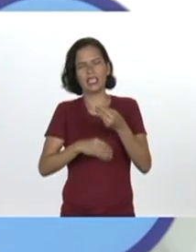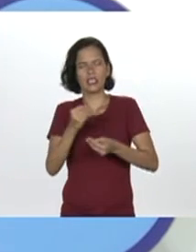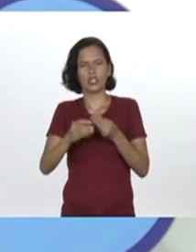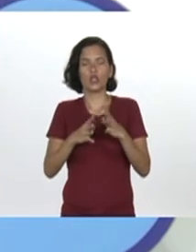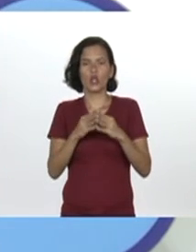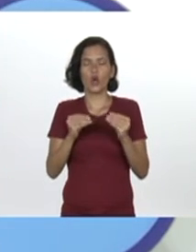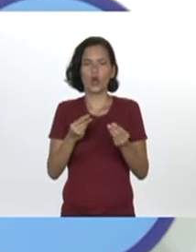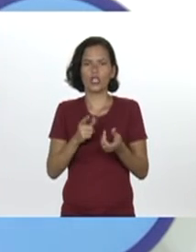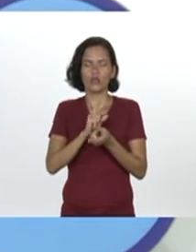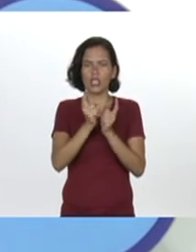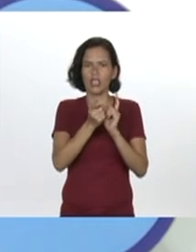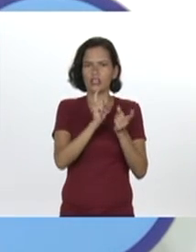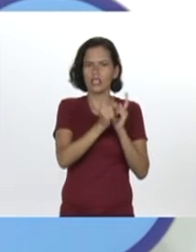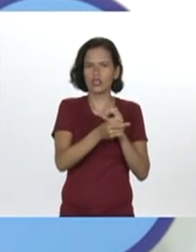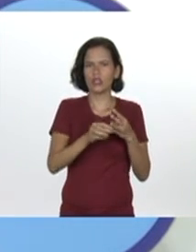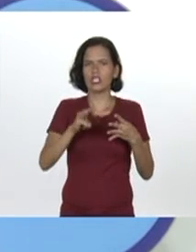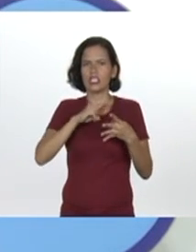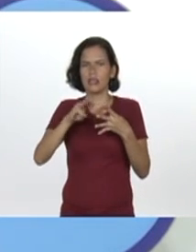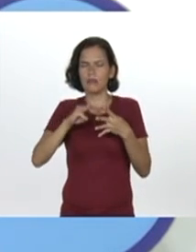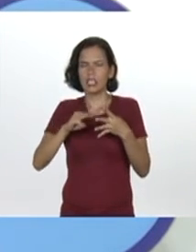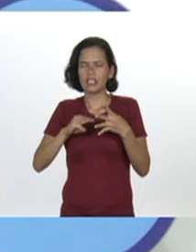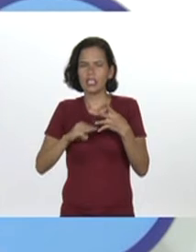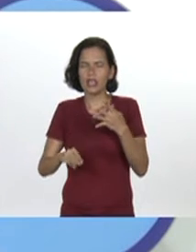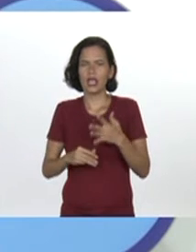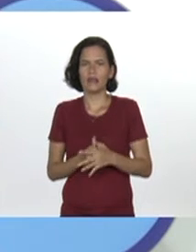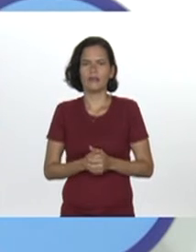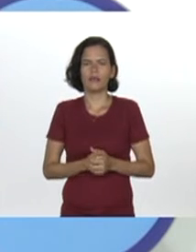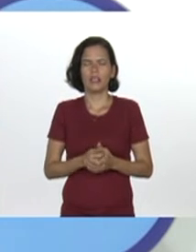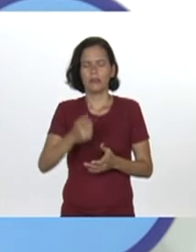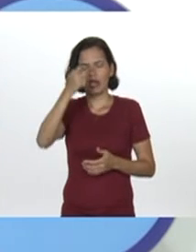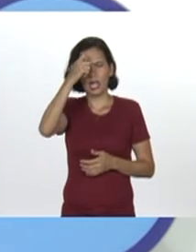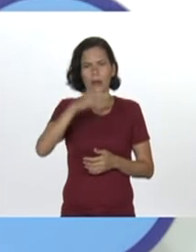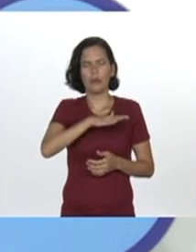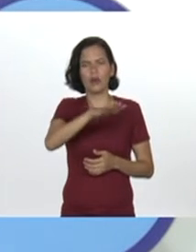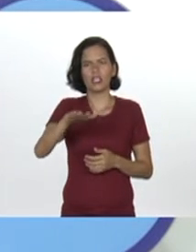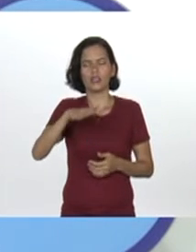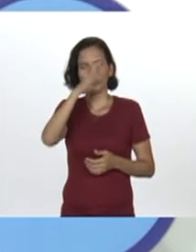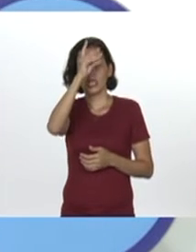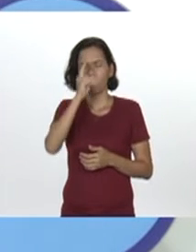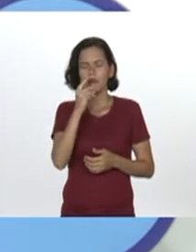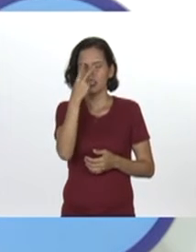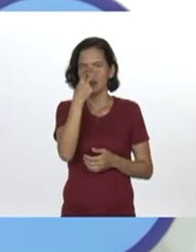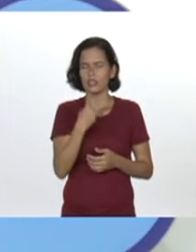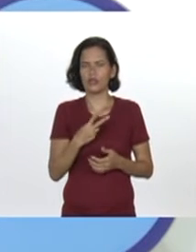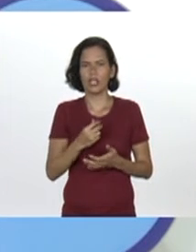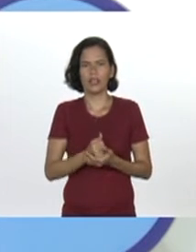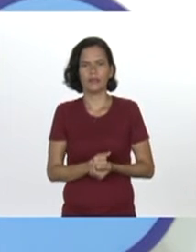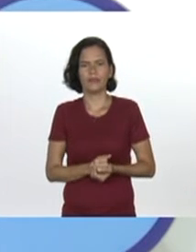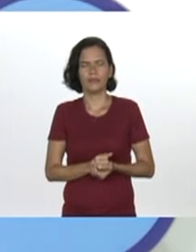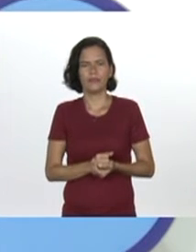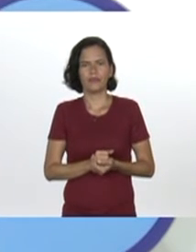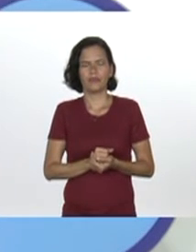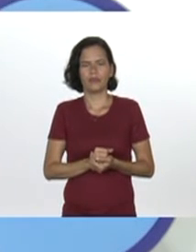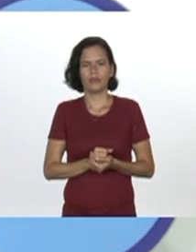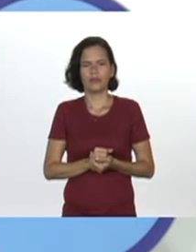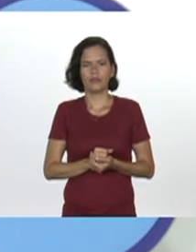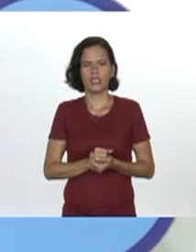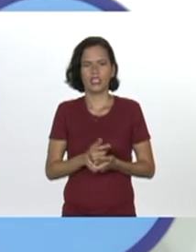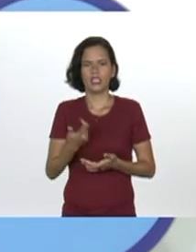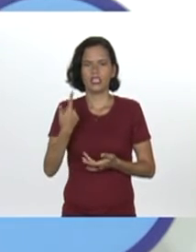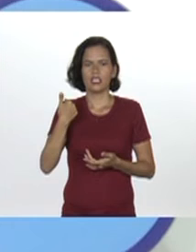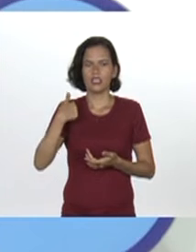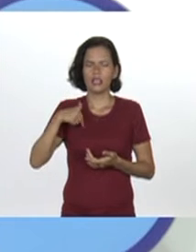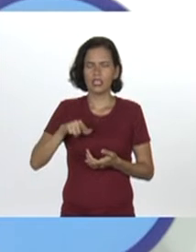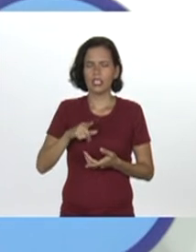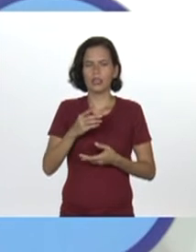tiene que ver con la adaptación de ese material didáctico para la población con deficiencias visuales o con discapacidad visual, se debe